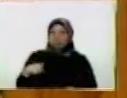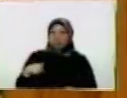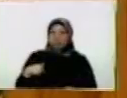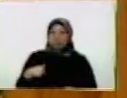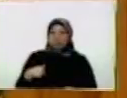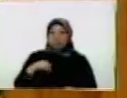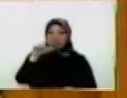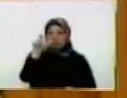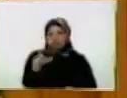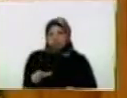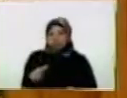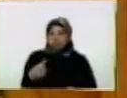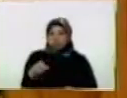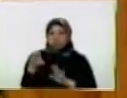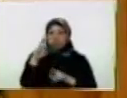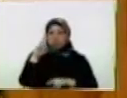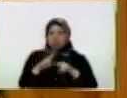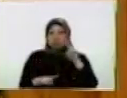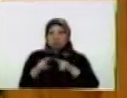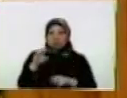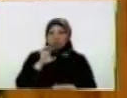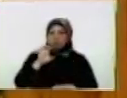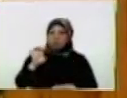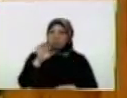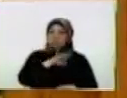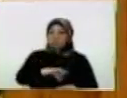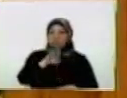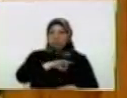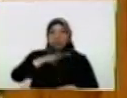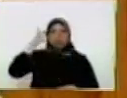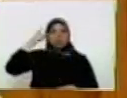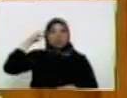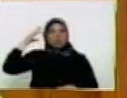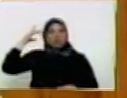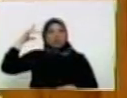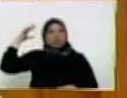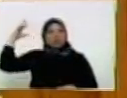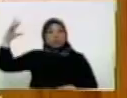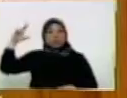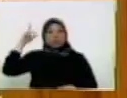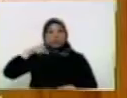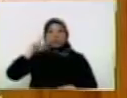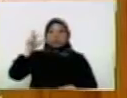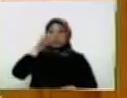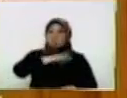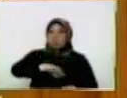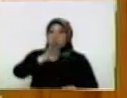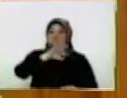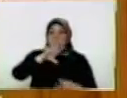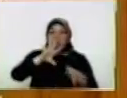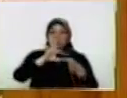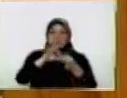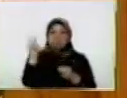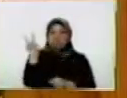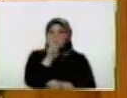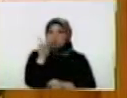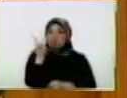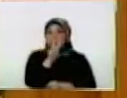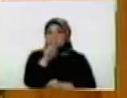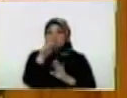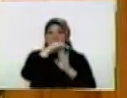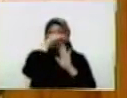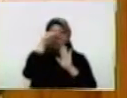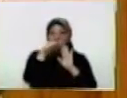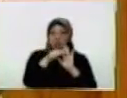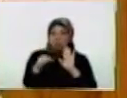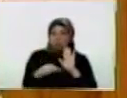rumbo de la construcción de la patria que él soñó. Nos dejó al Partido Socialista Unido de Venezuela como instrumento para lograr